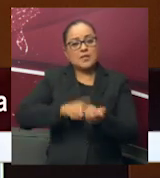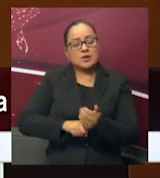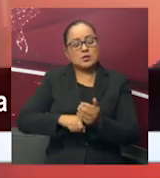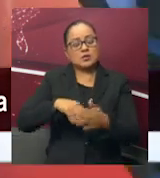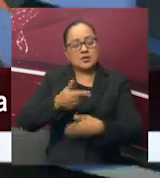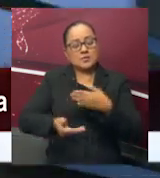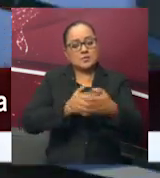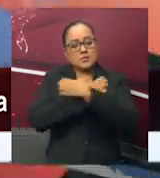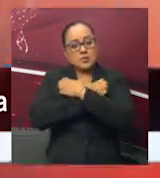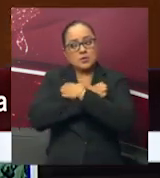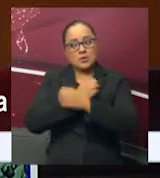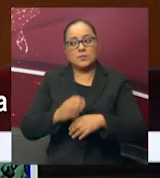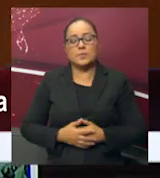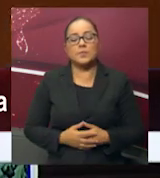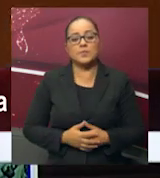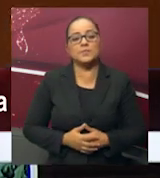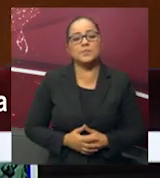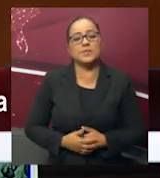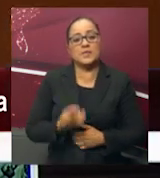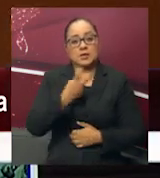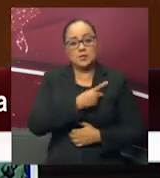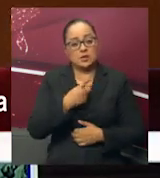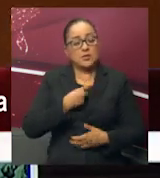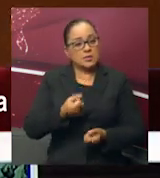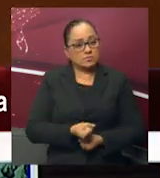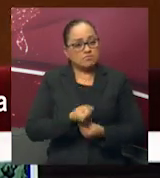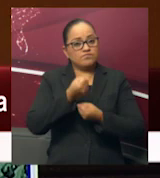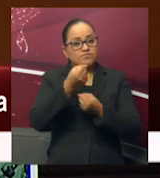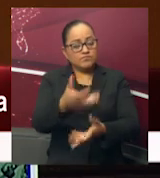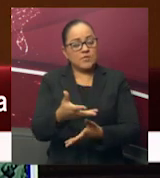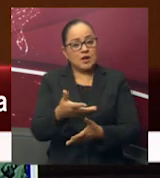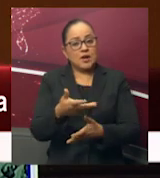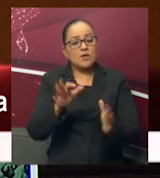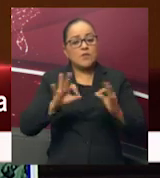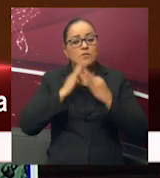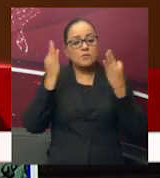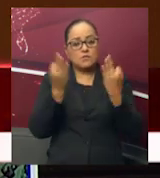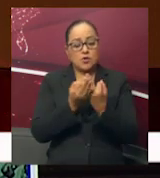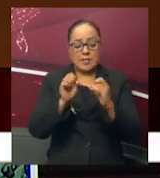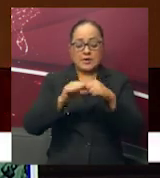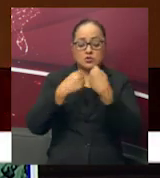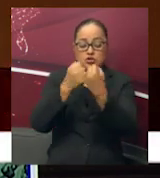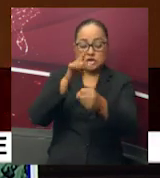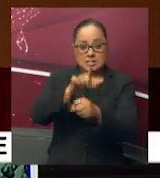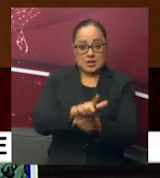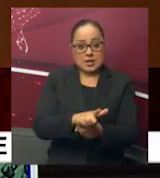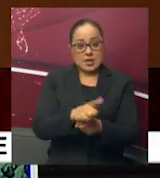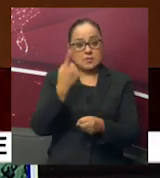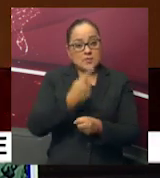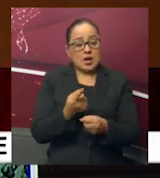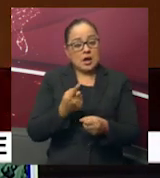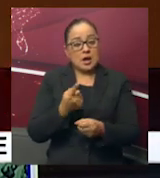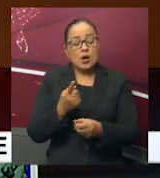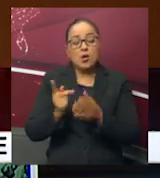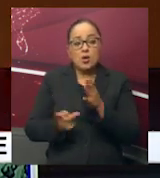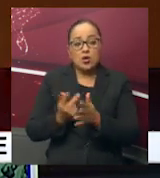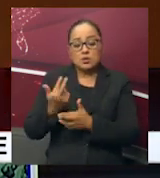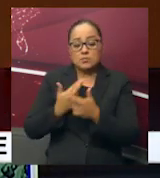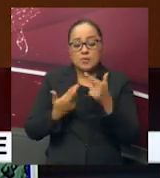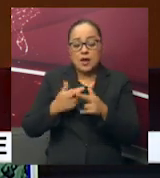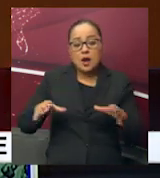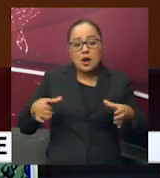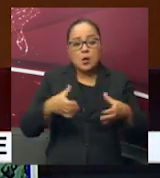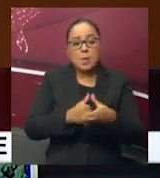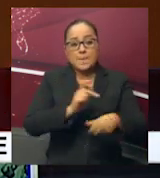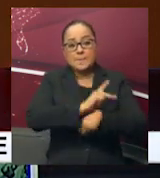educativos. Debe manifestarse el modelo social para la reconstrucción de la